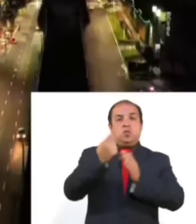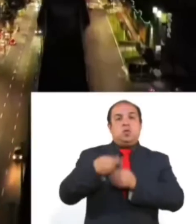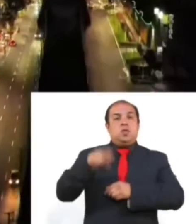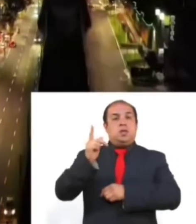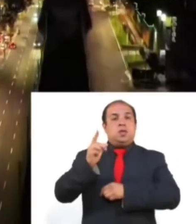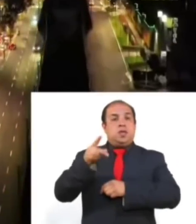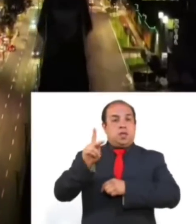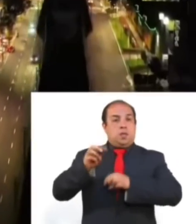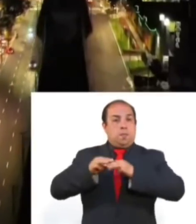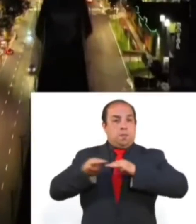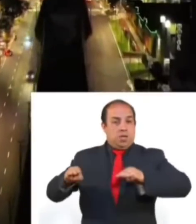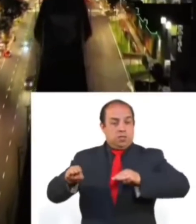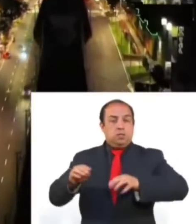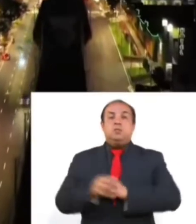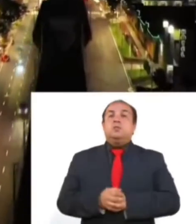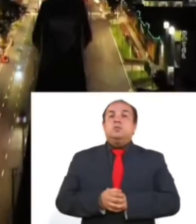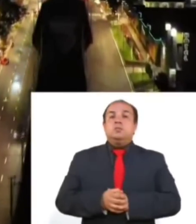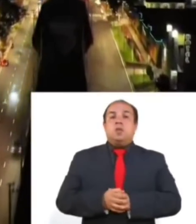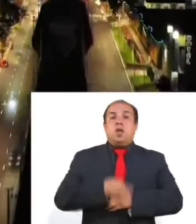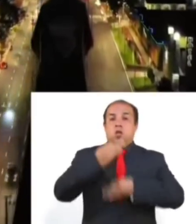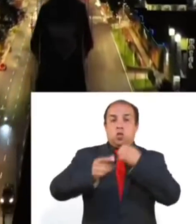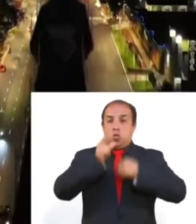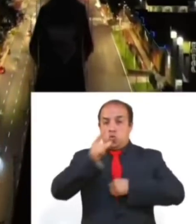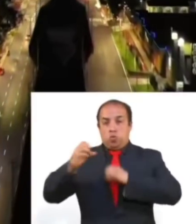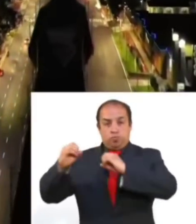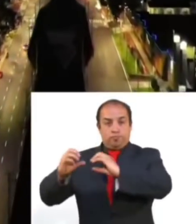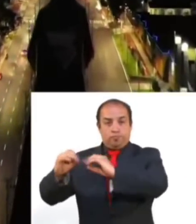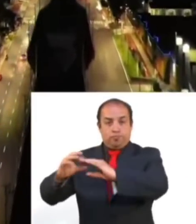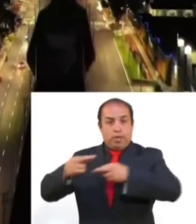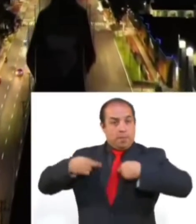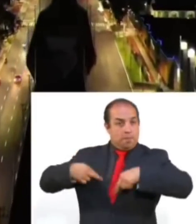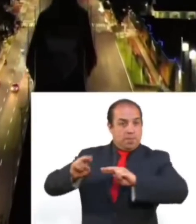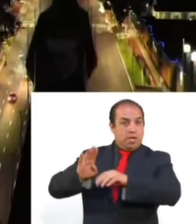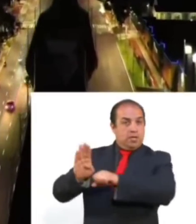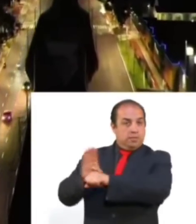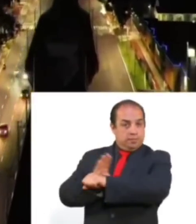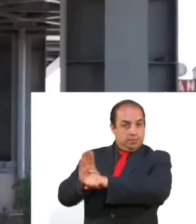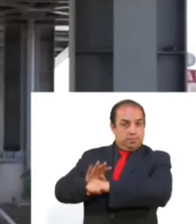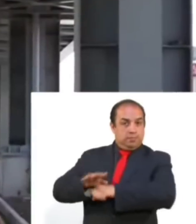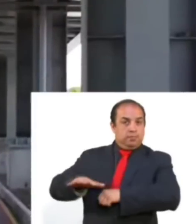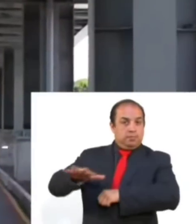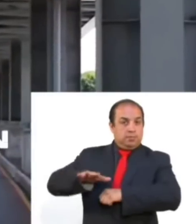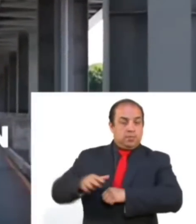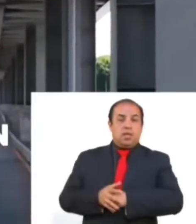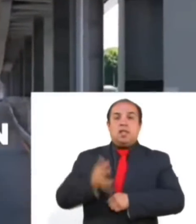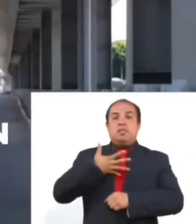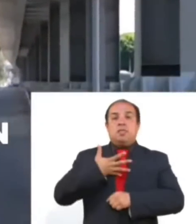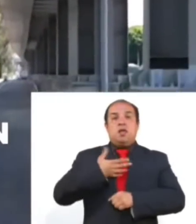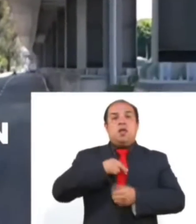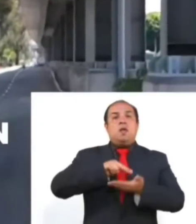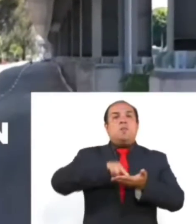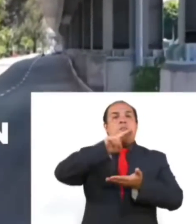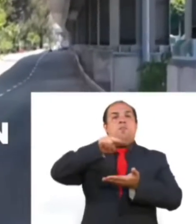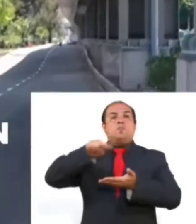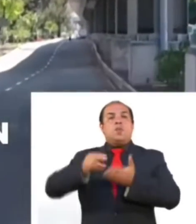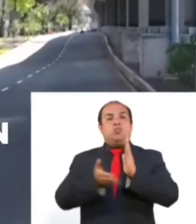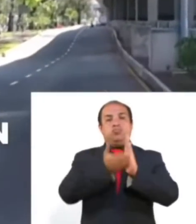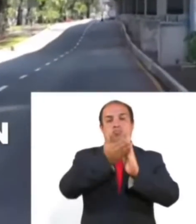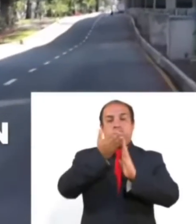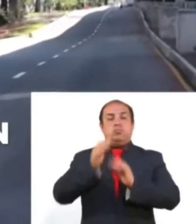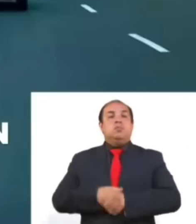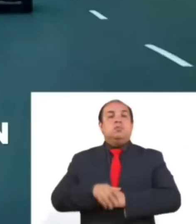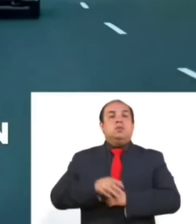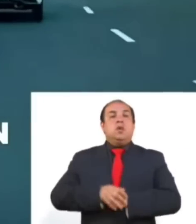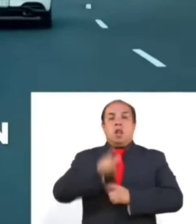las luminarias con todo lo que esto ha representado como beneficio con murales con alumbrado con